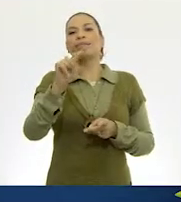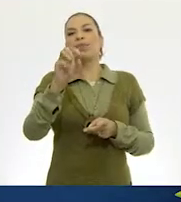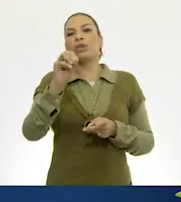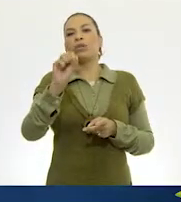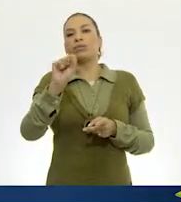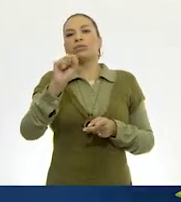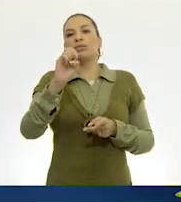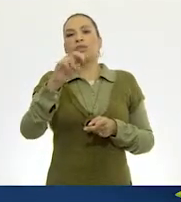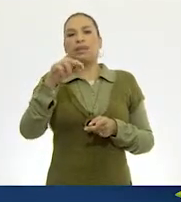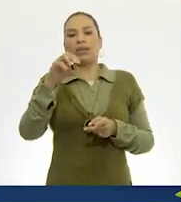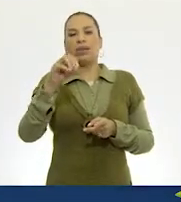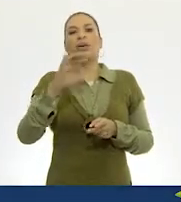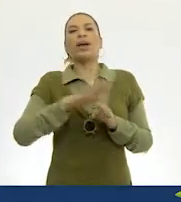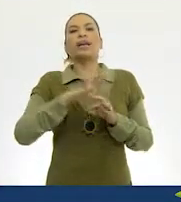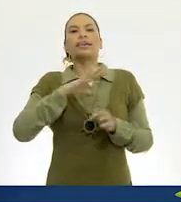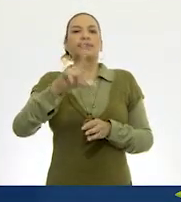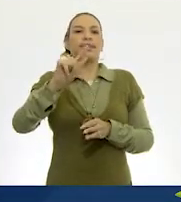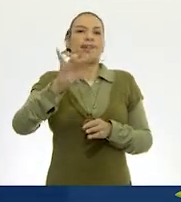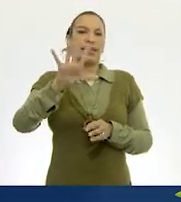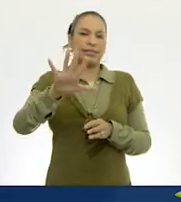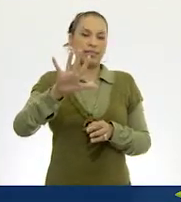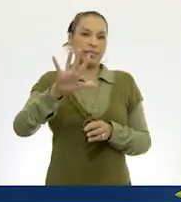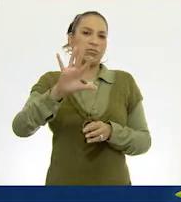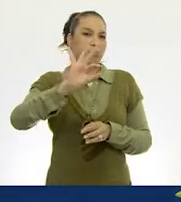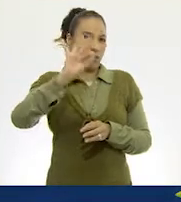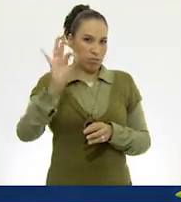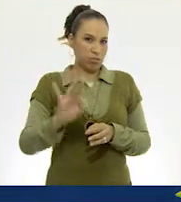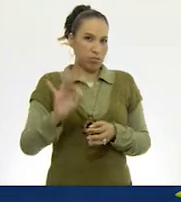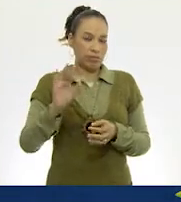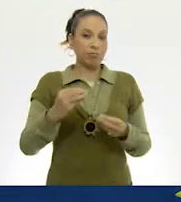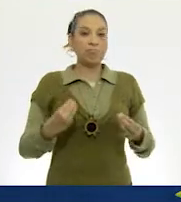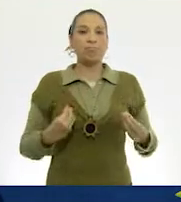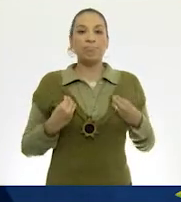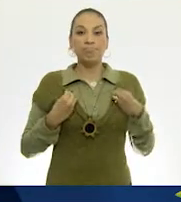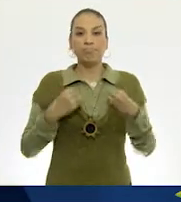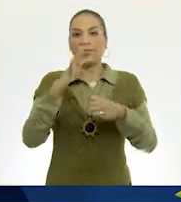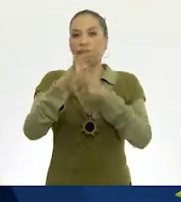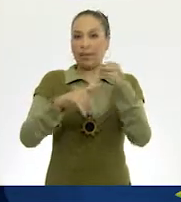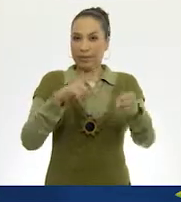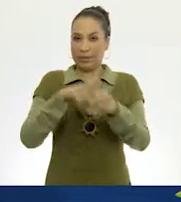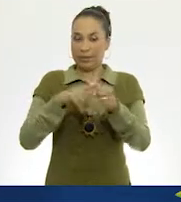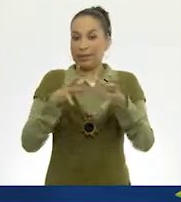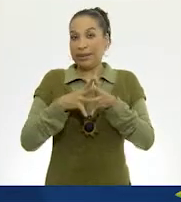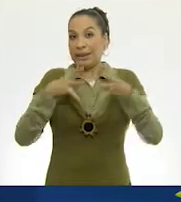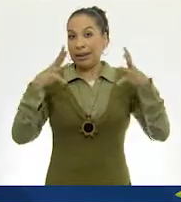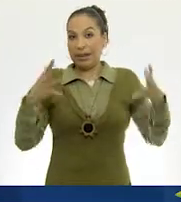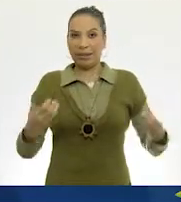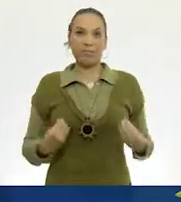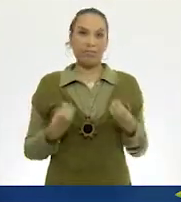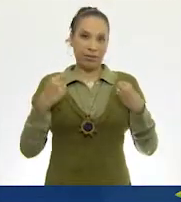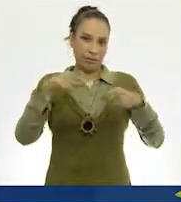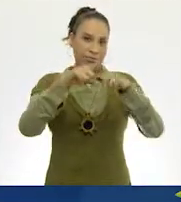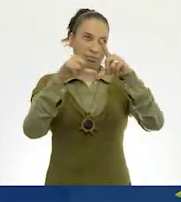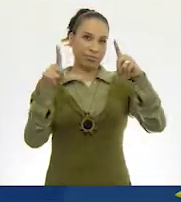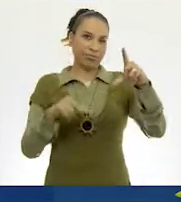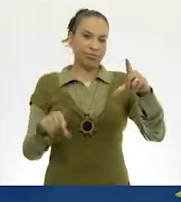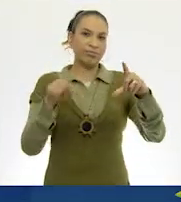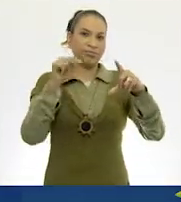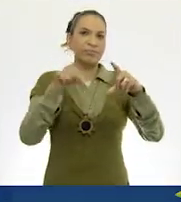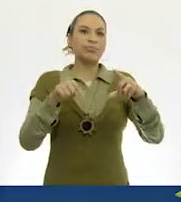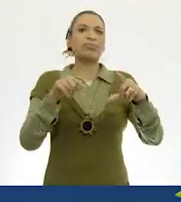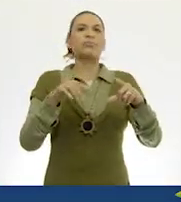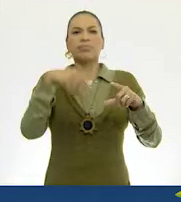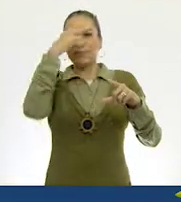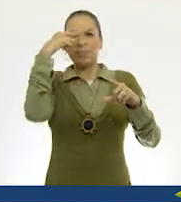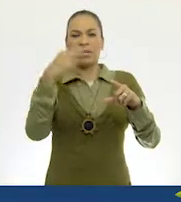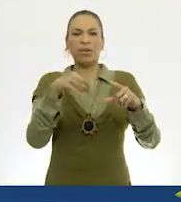el 75 prácticamente por ciento de la vida de mamíferos grandes que habitaban en México y que actuó de